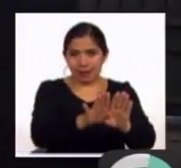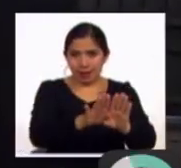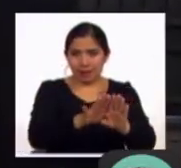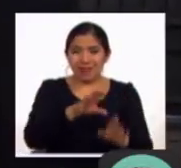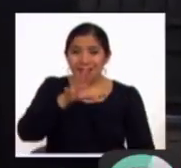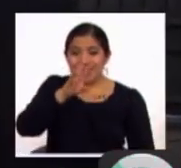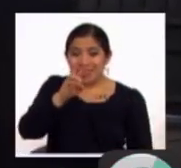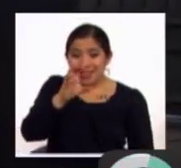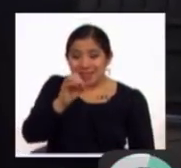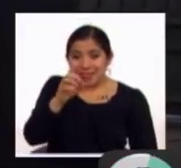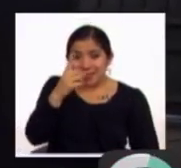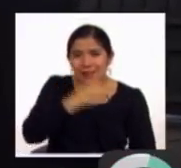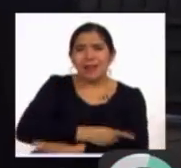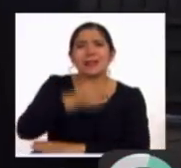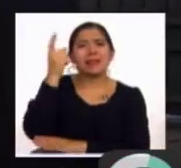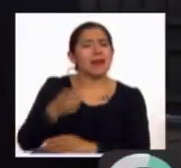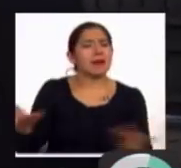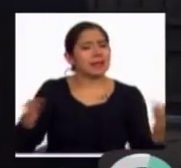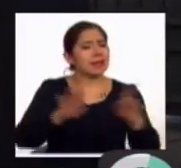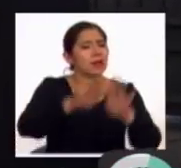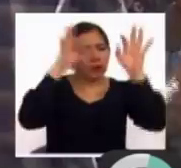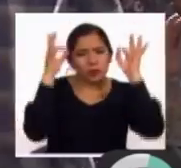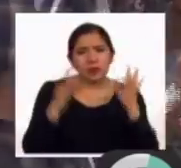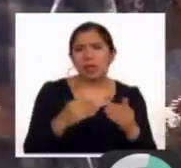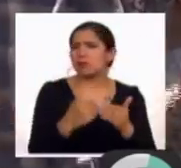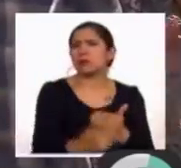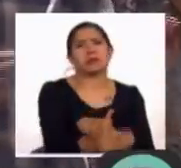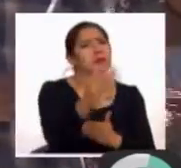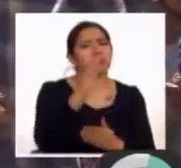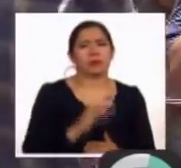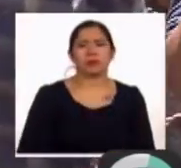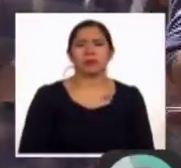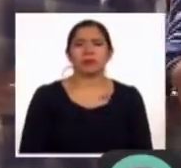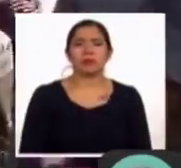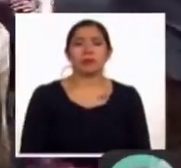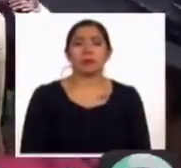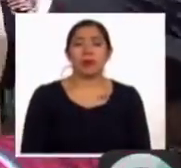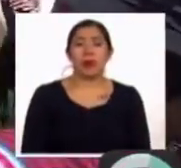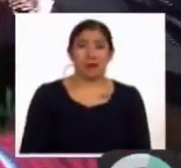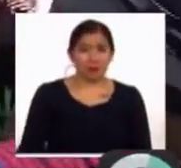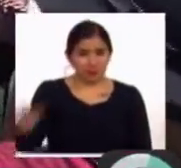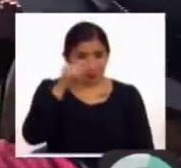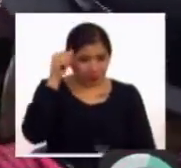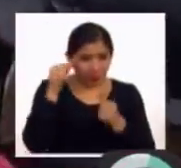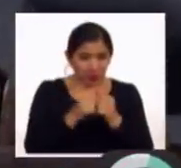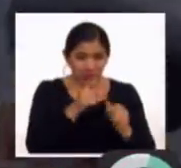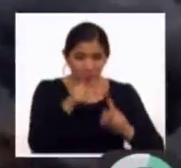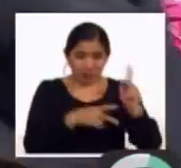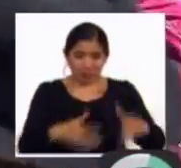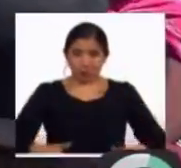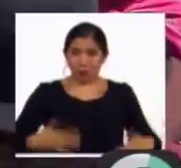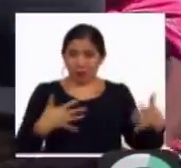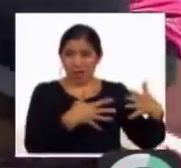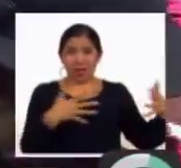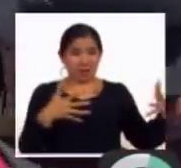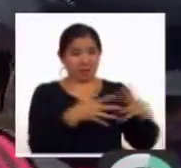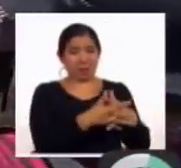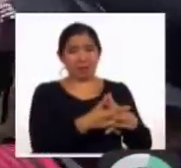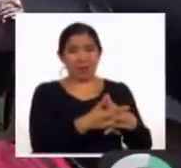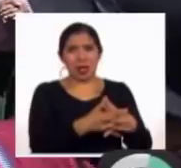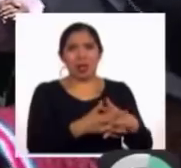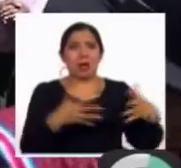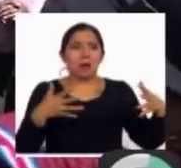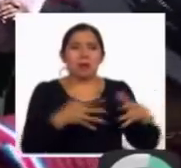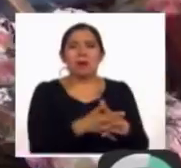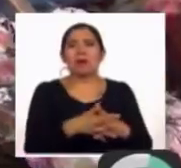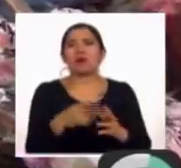definitivo del relleno sanitario, en eso se quedó. Recordemos que vecinos afectados bloquearon el ingreso de camiones con basura por 12 días al botadero